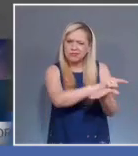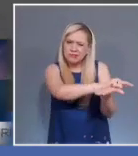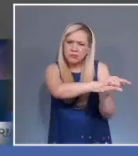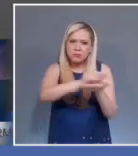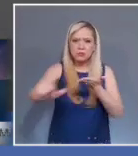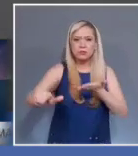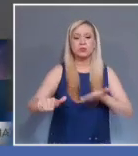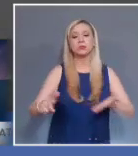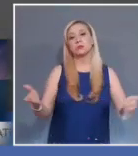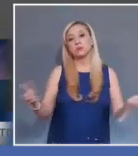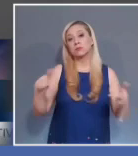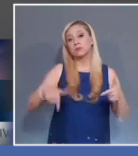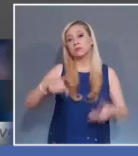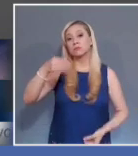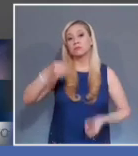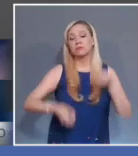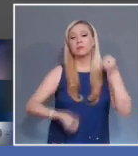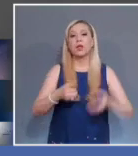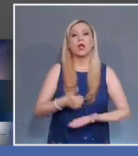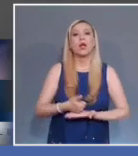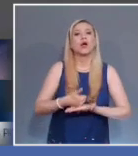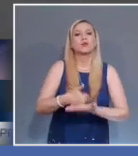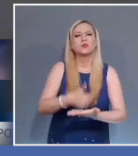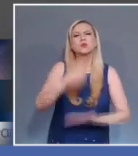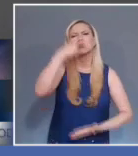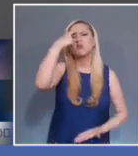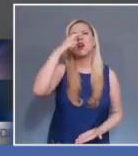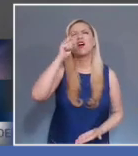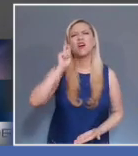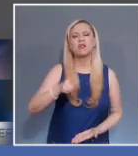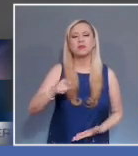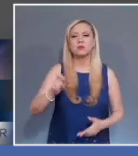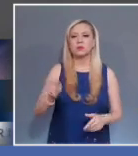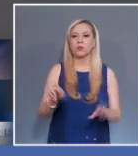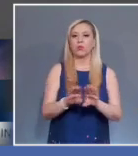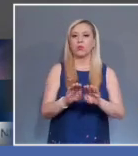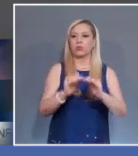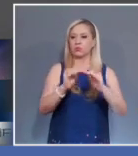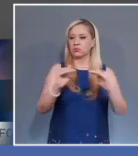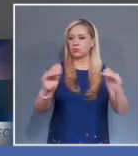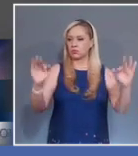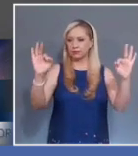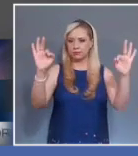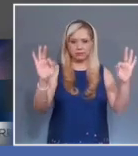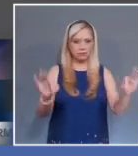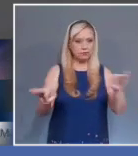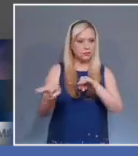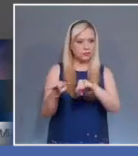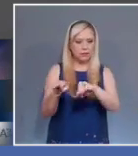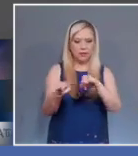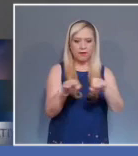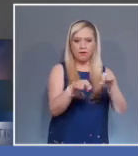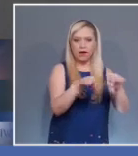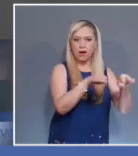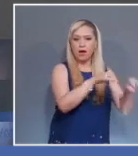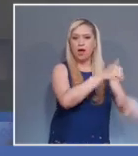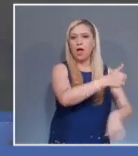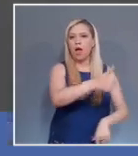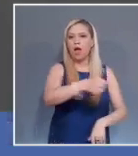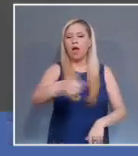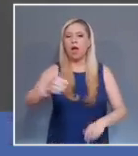tribunales contribuyen a la estabilidad de las instituciones democráticas y ayudan a construir